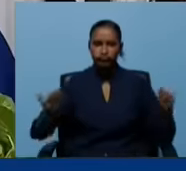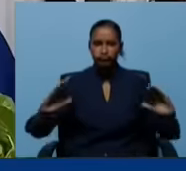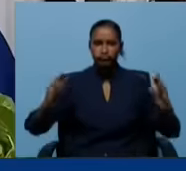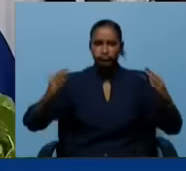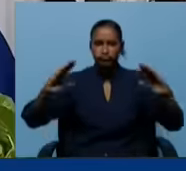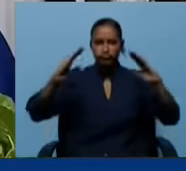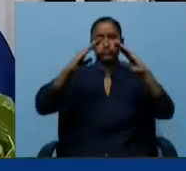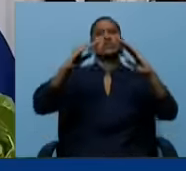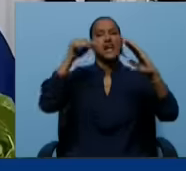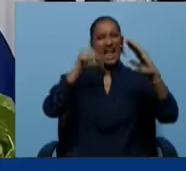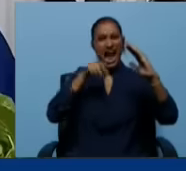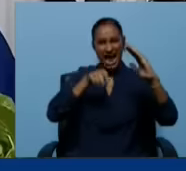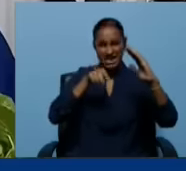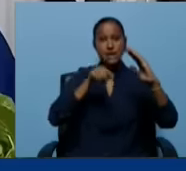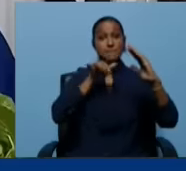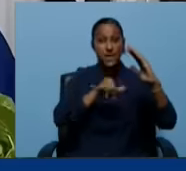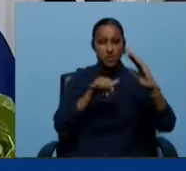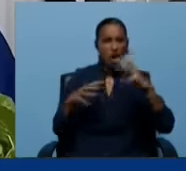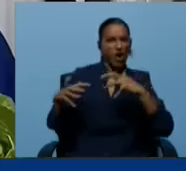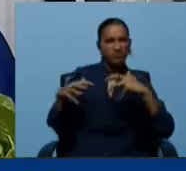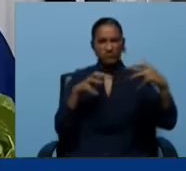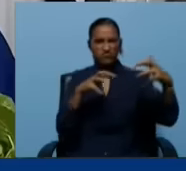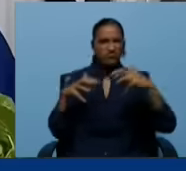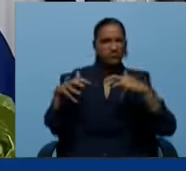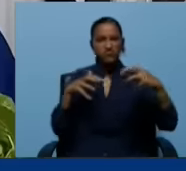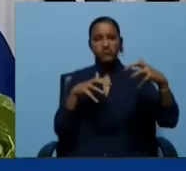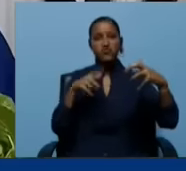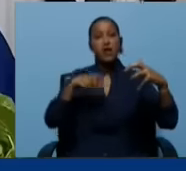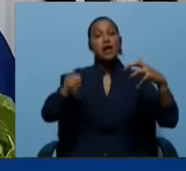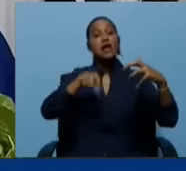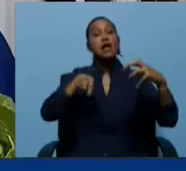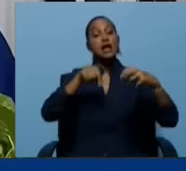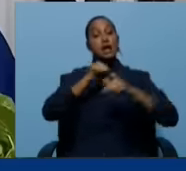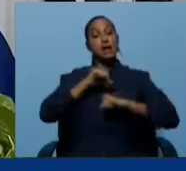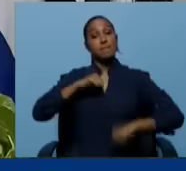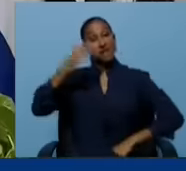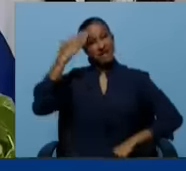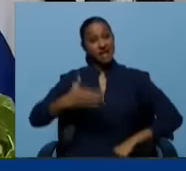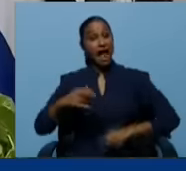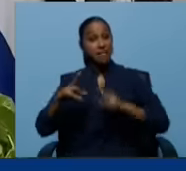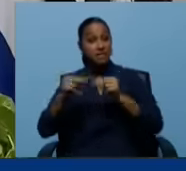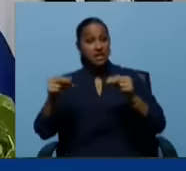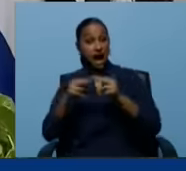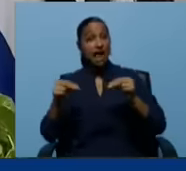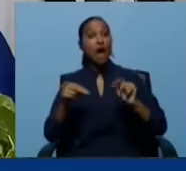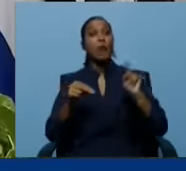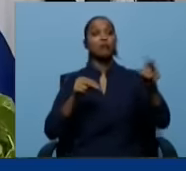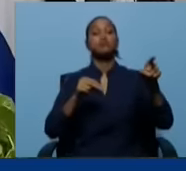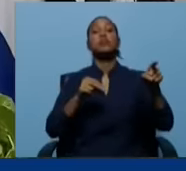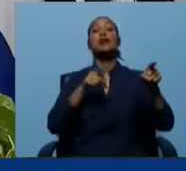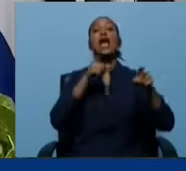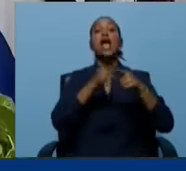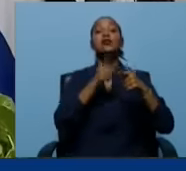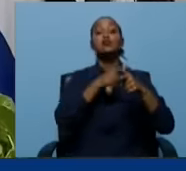Zeledón, con sus tropas, y donde los gringos mandaron